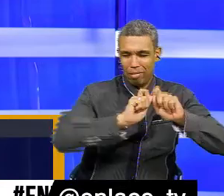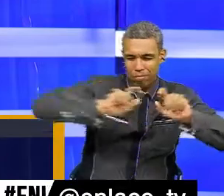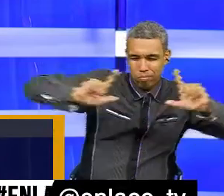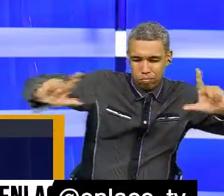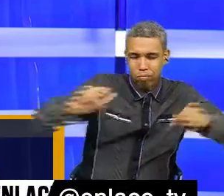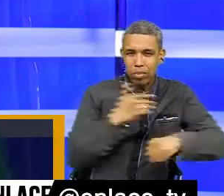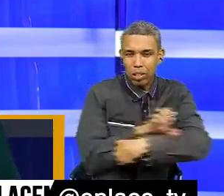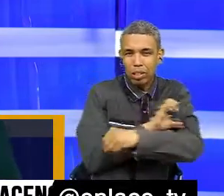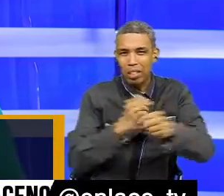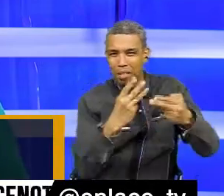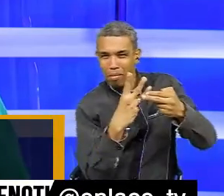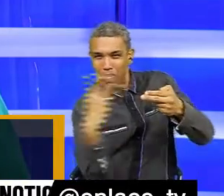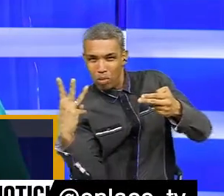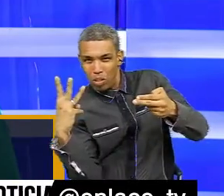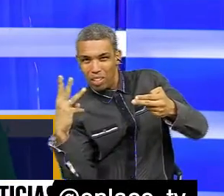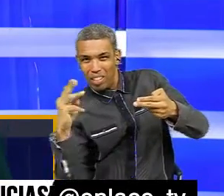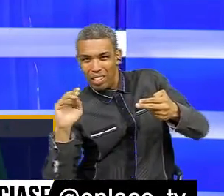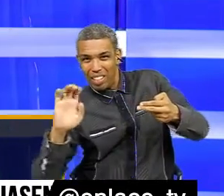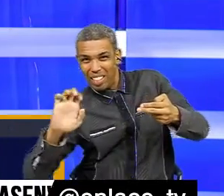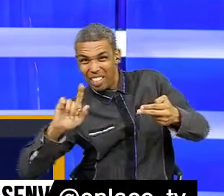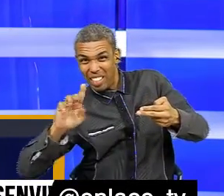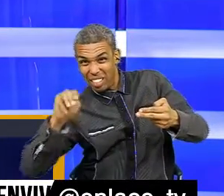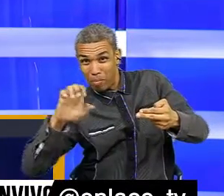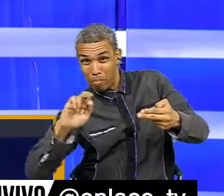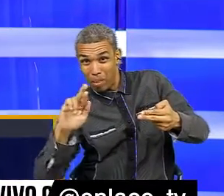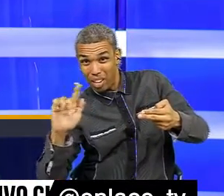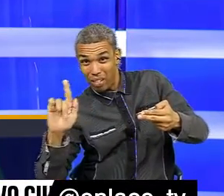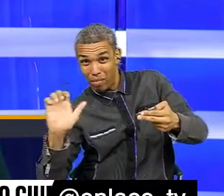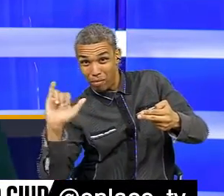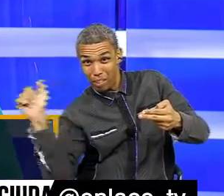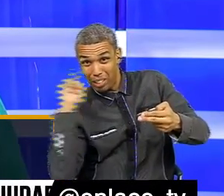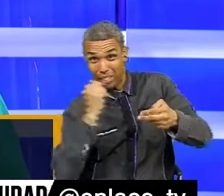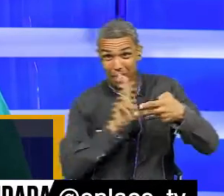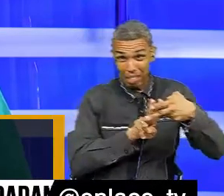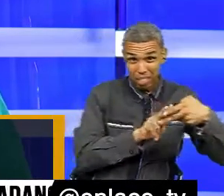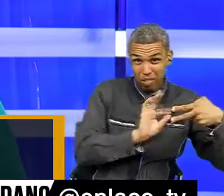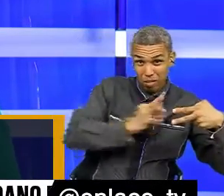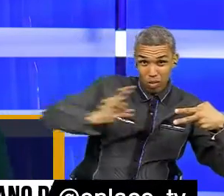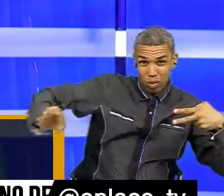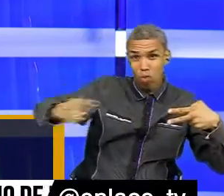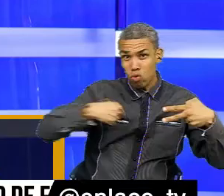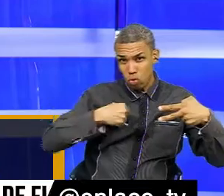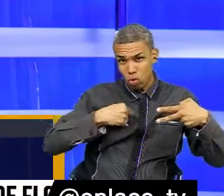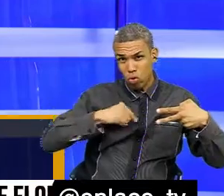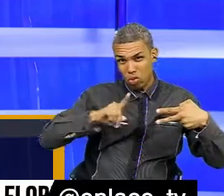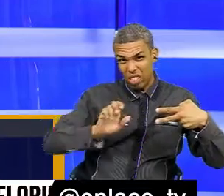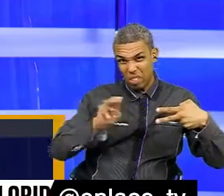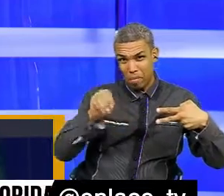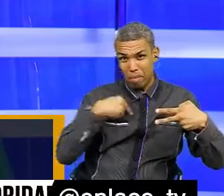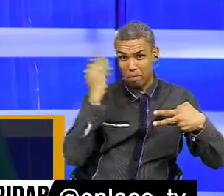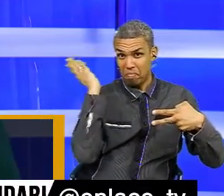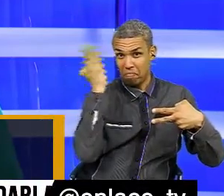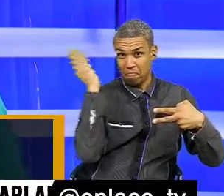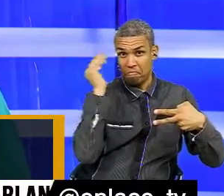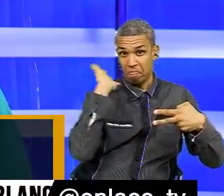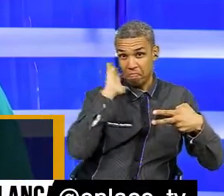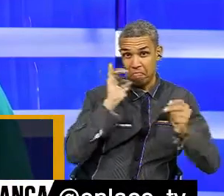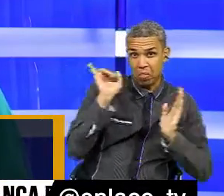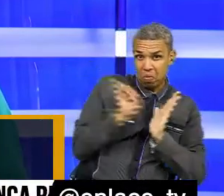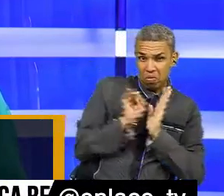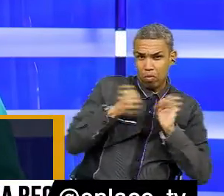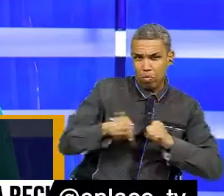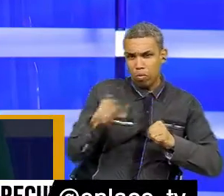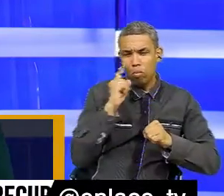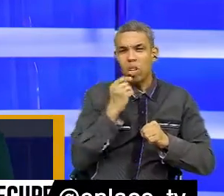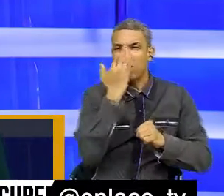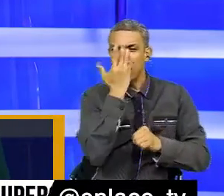www.smartfilms.com.co y el hashtag YoSoySmartFilms, que van a estar rodando por la plataforma de las distintas redes sociales